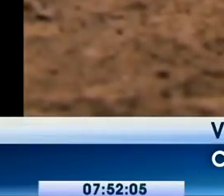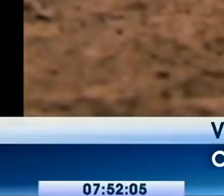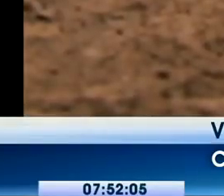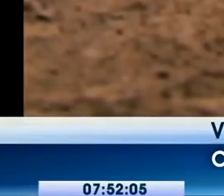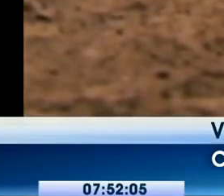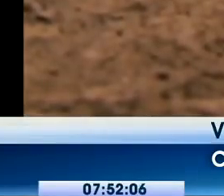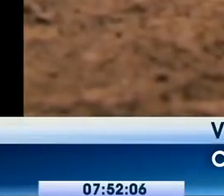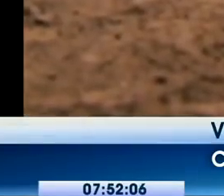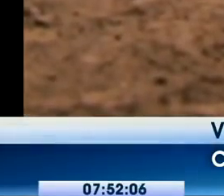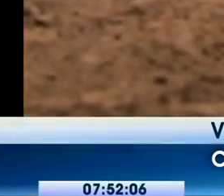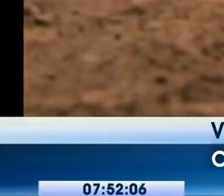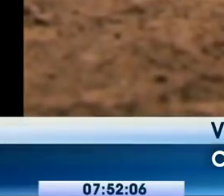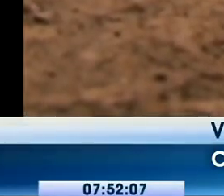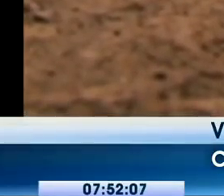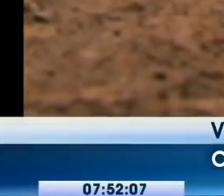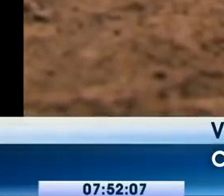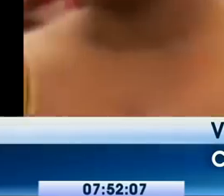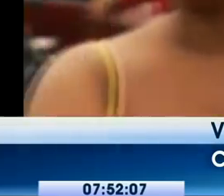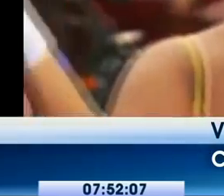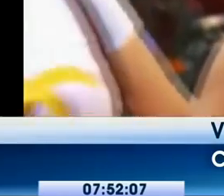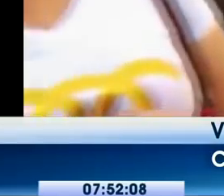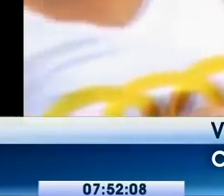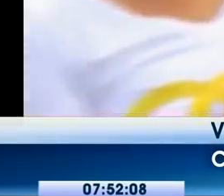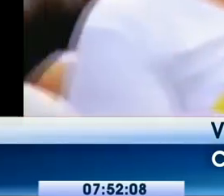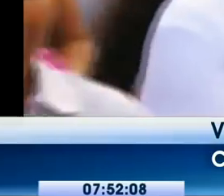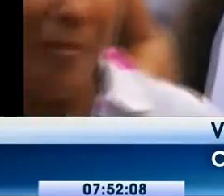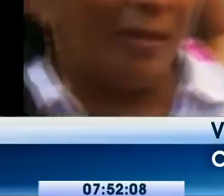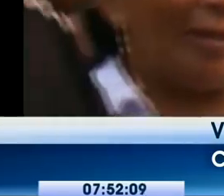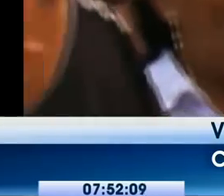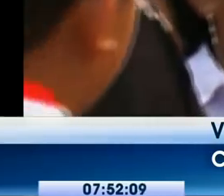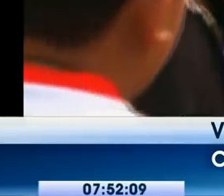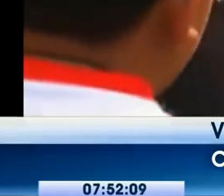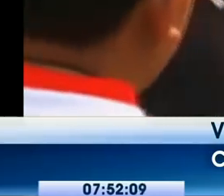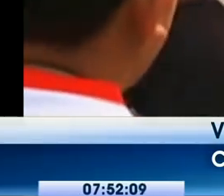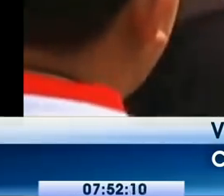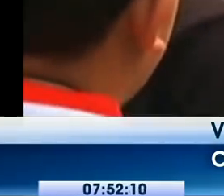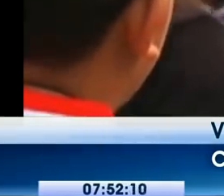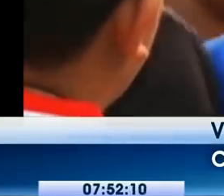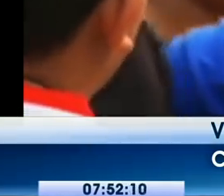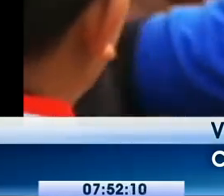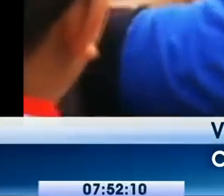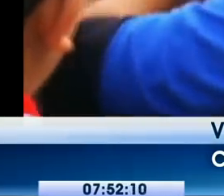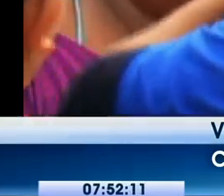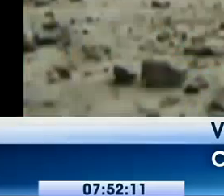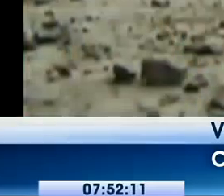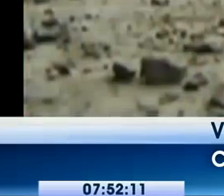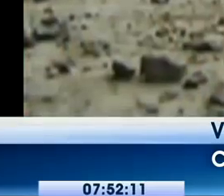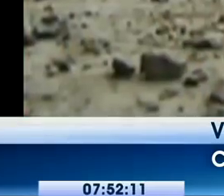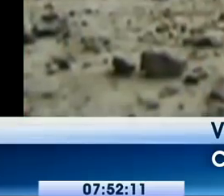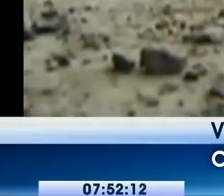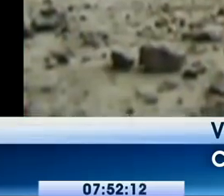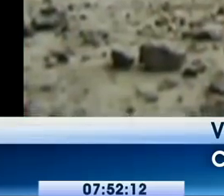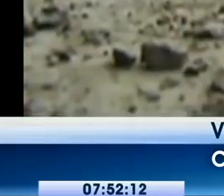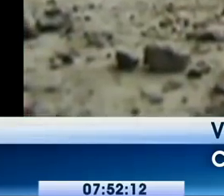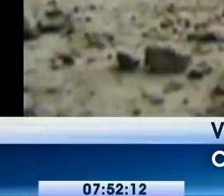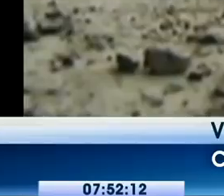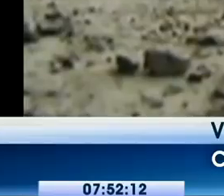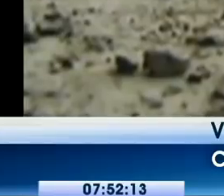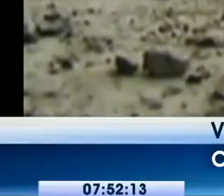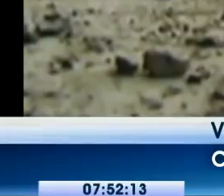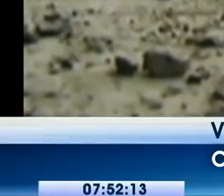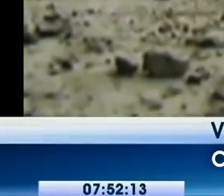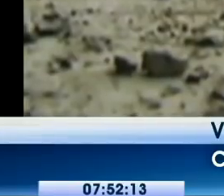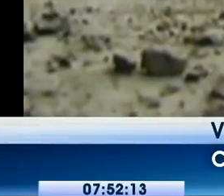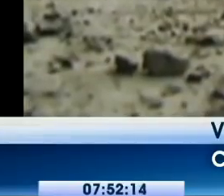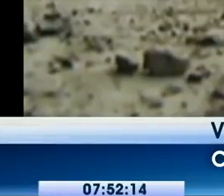al quedar debajo de un automotor. El occiso se encontraba reparando el vehículo cuando de pronto los soportes